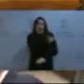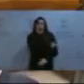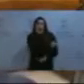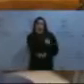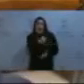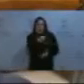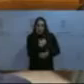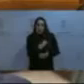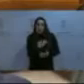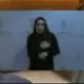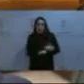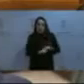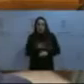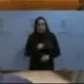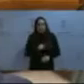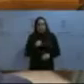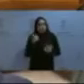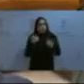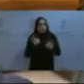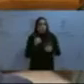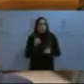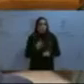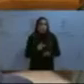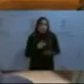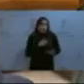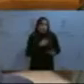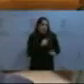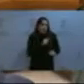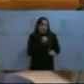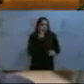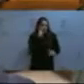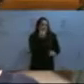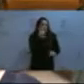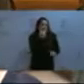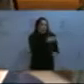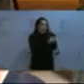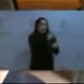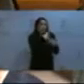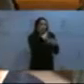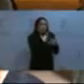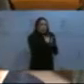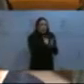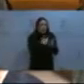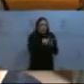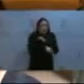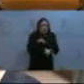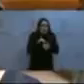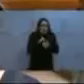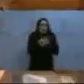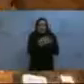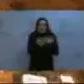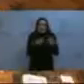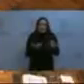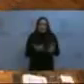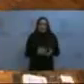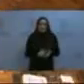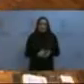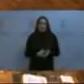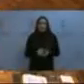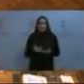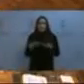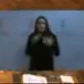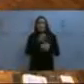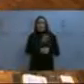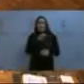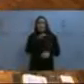usted me continúe diciéndome y aclarándome a qué se refiere. Gracias, señor presidente. Señora Fernández, tiene